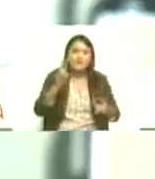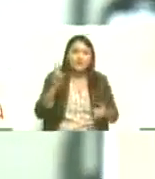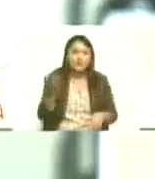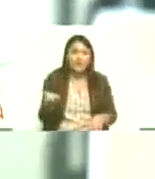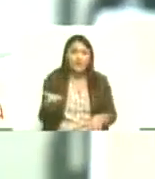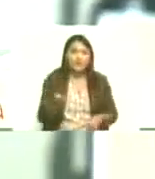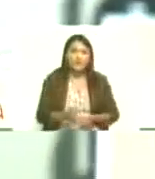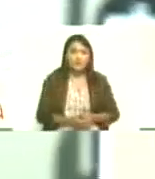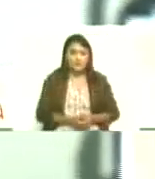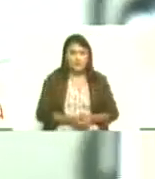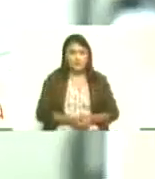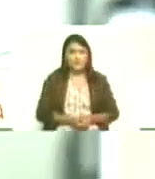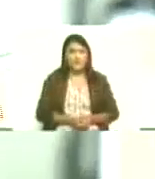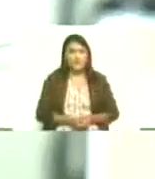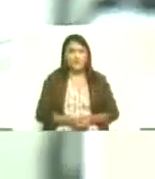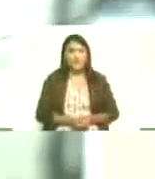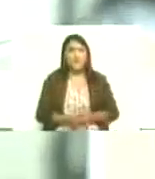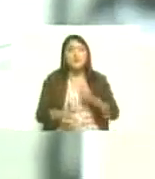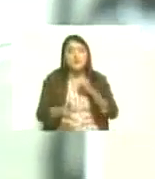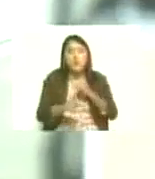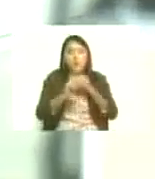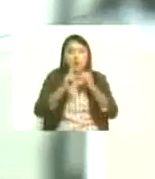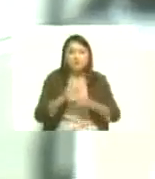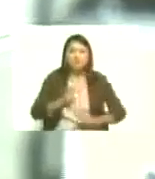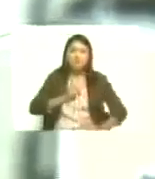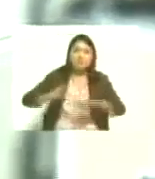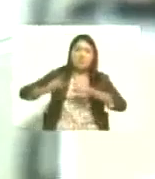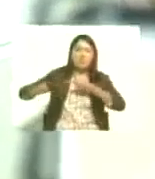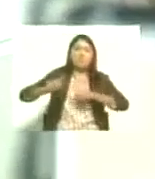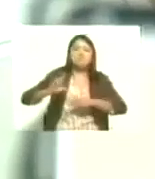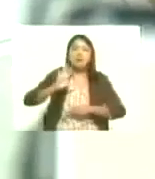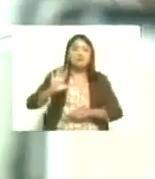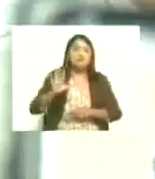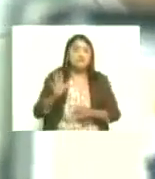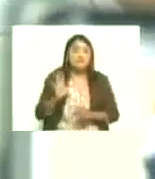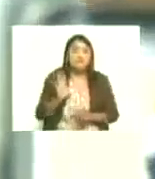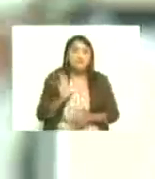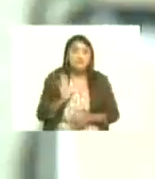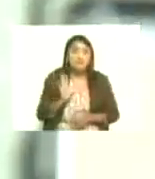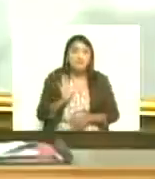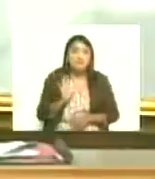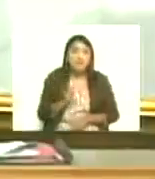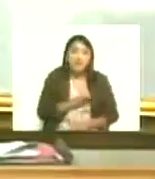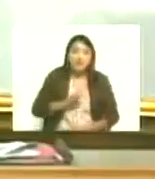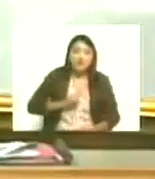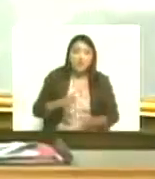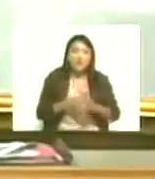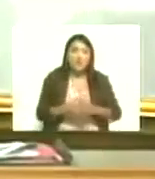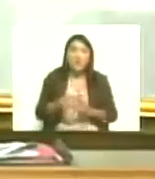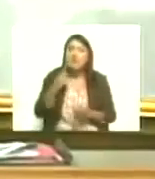con expresión de la barbarie que los caracteriza a ellos, señala que